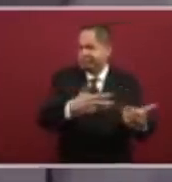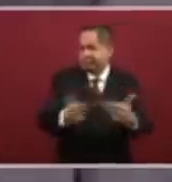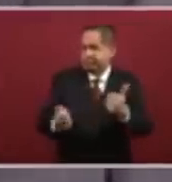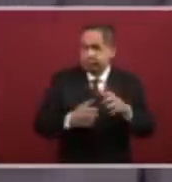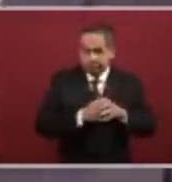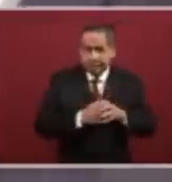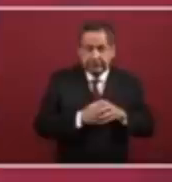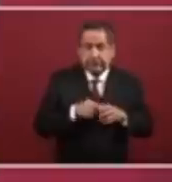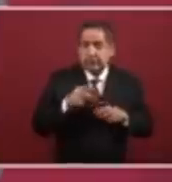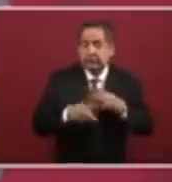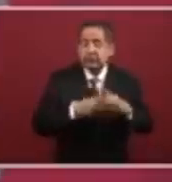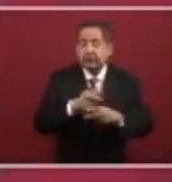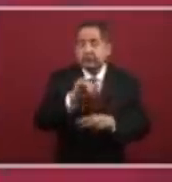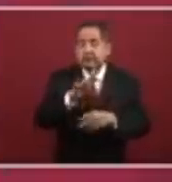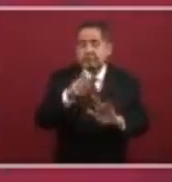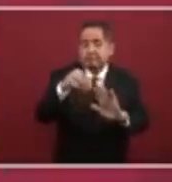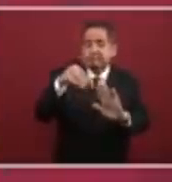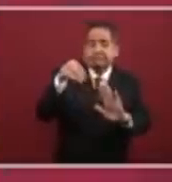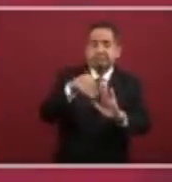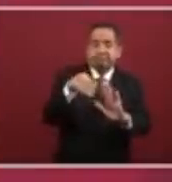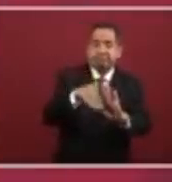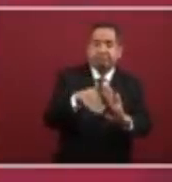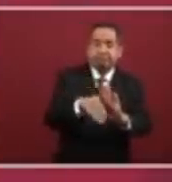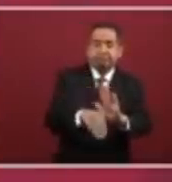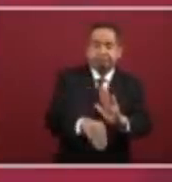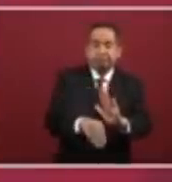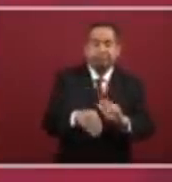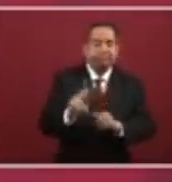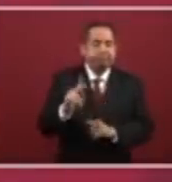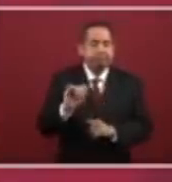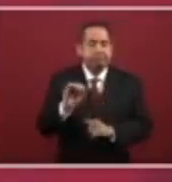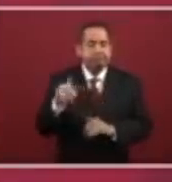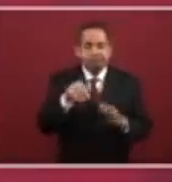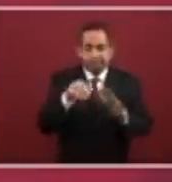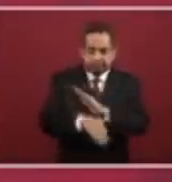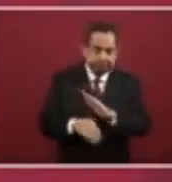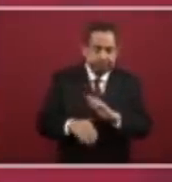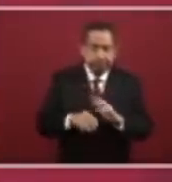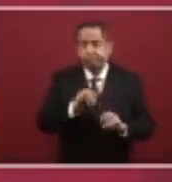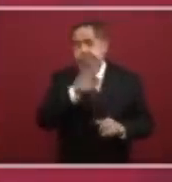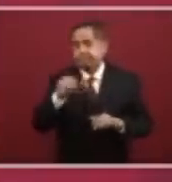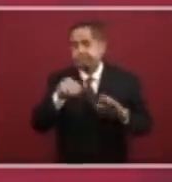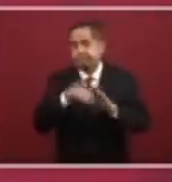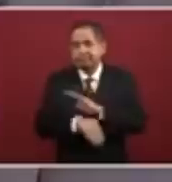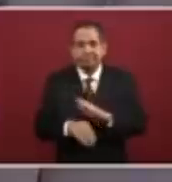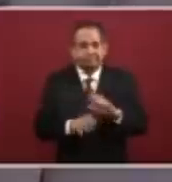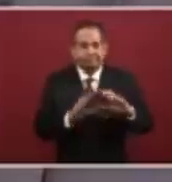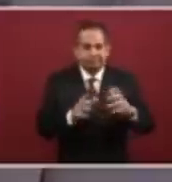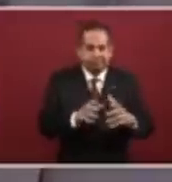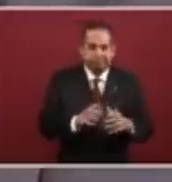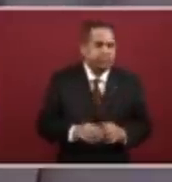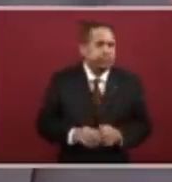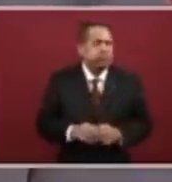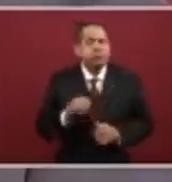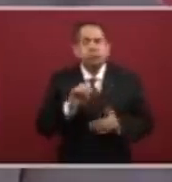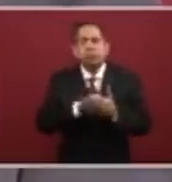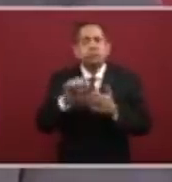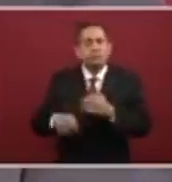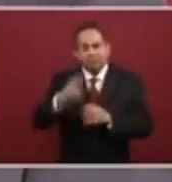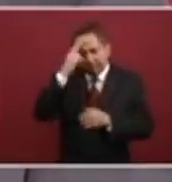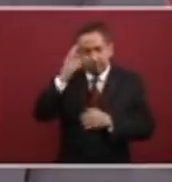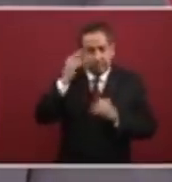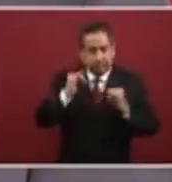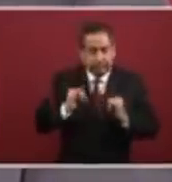avanzaron en la destrucción de instituciones como el Instituto Mexicano del